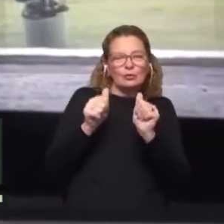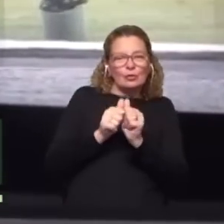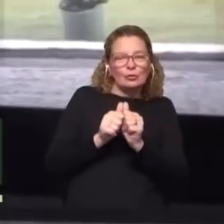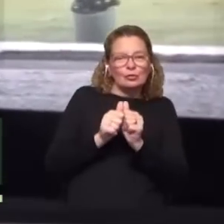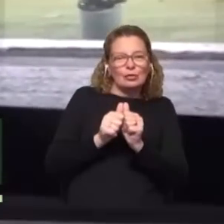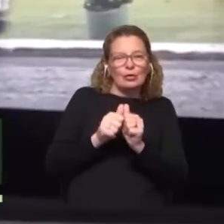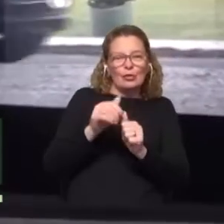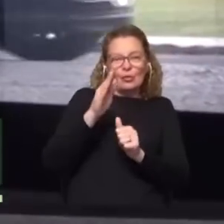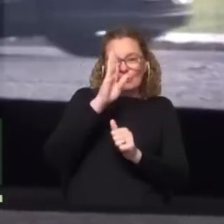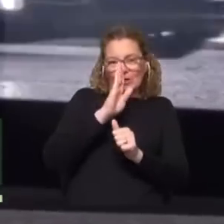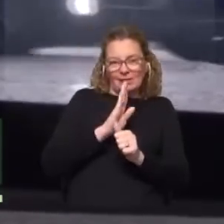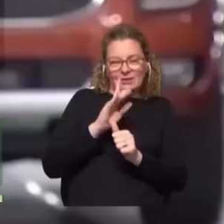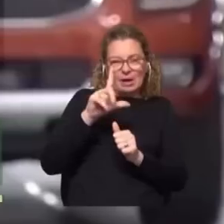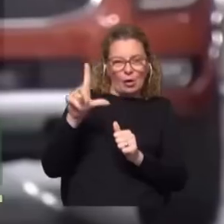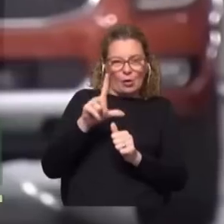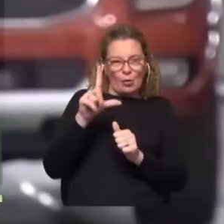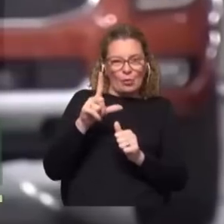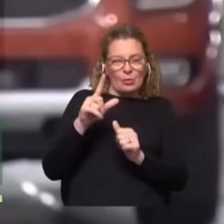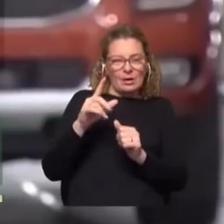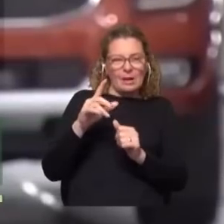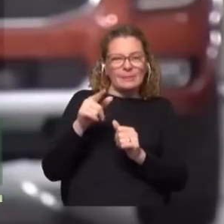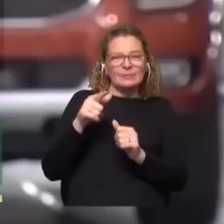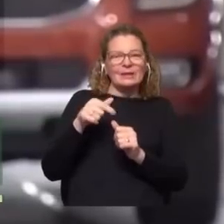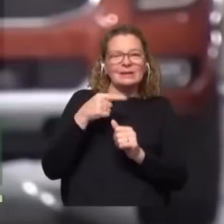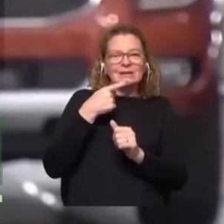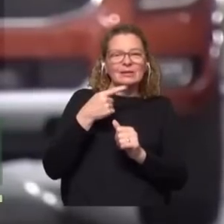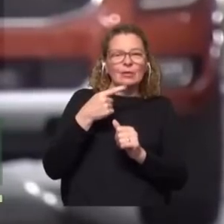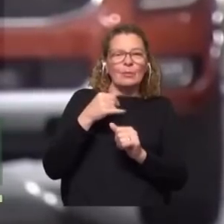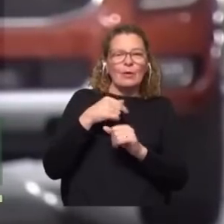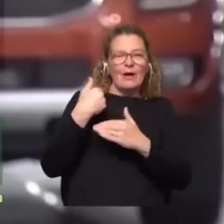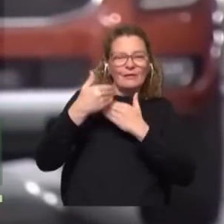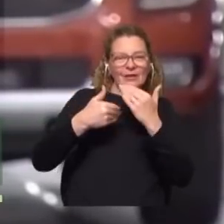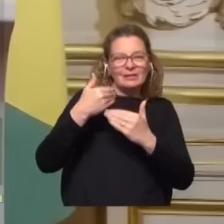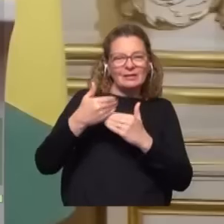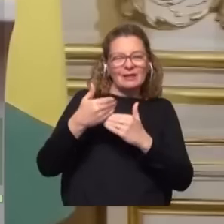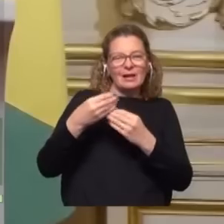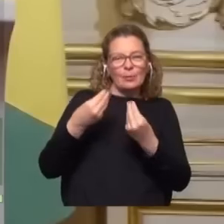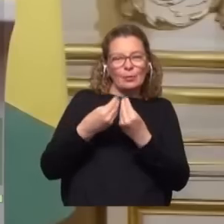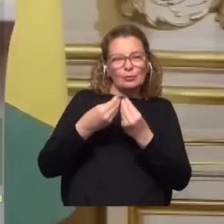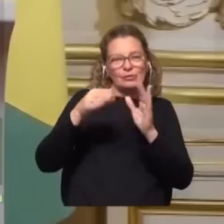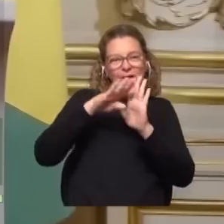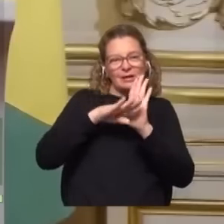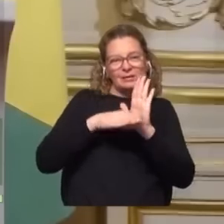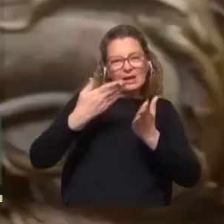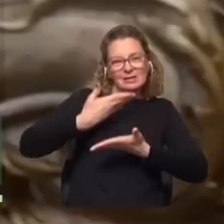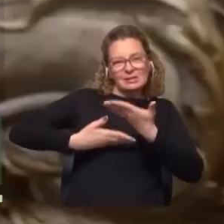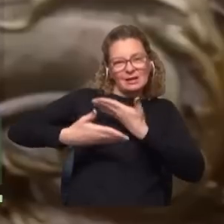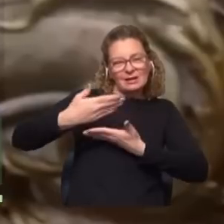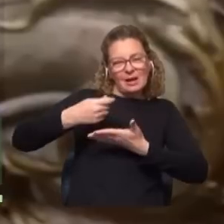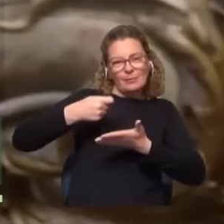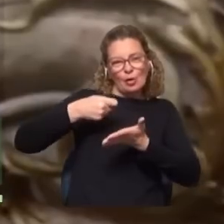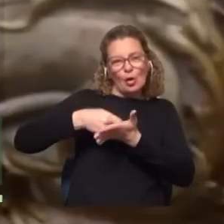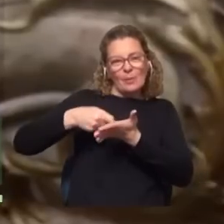mandatario brasileño Lula da Silva en el Palacio de plan alto a fin de avanzar en una amplia agenda de intercambio comercial y